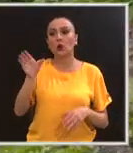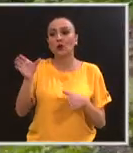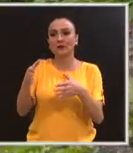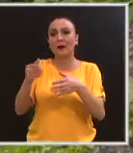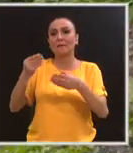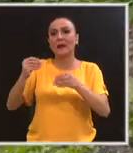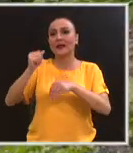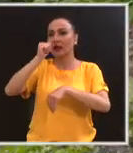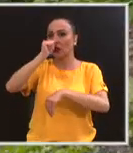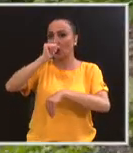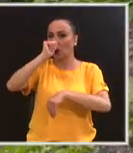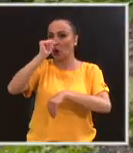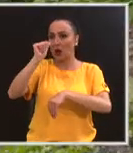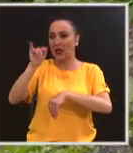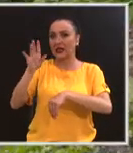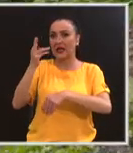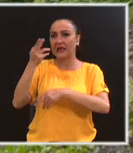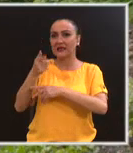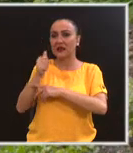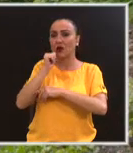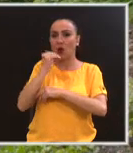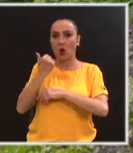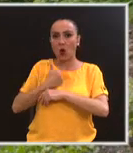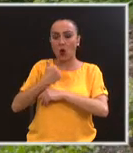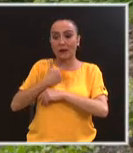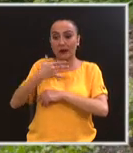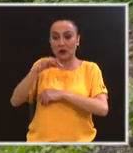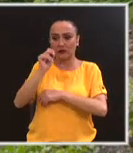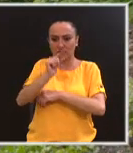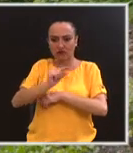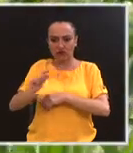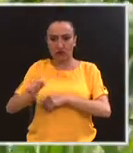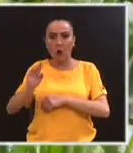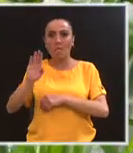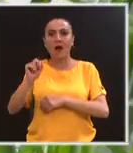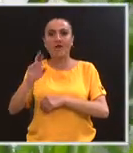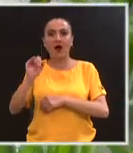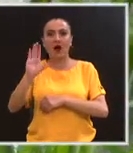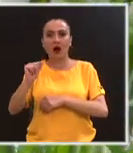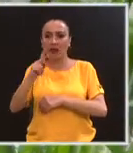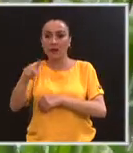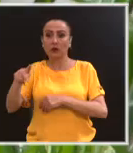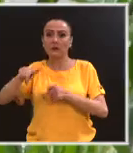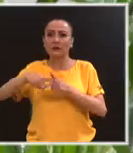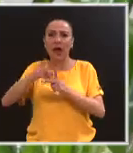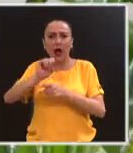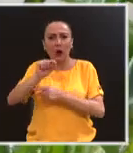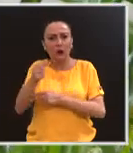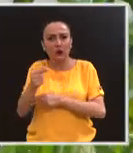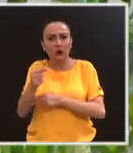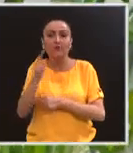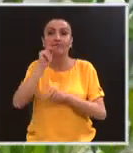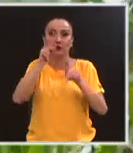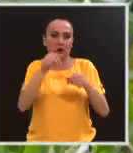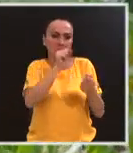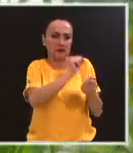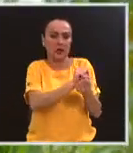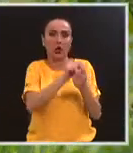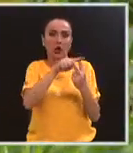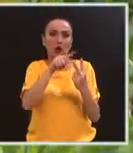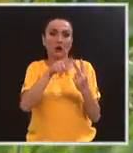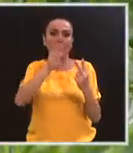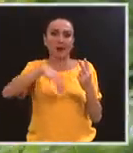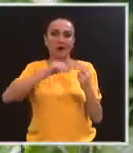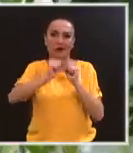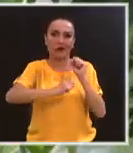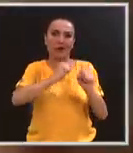espars y del asesinato de un sujeto que hallaron en un río en Barranca a inicios de agosto entre los detenidos figuran dos menores de